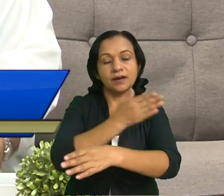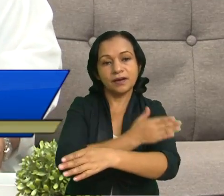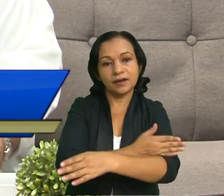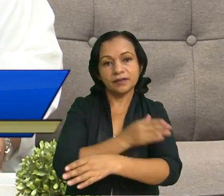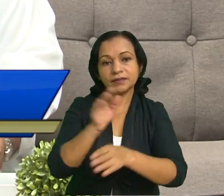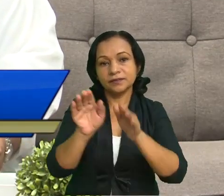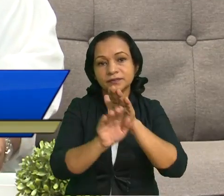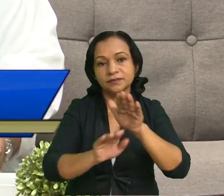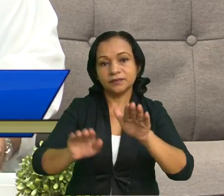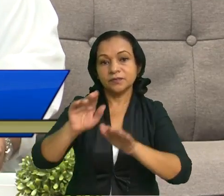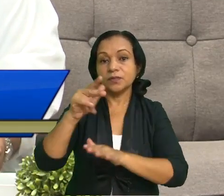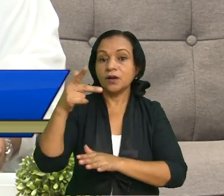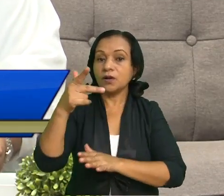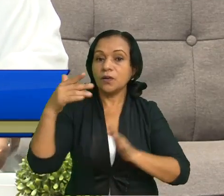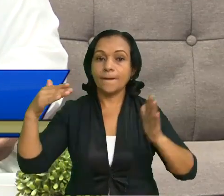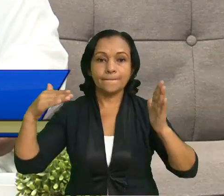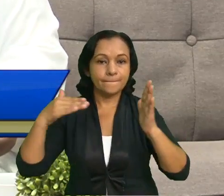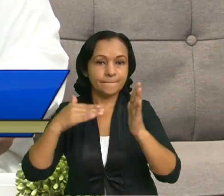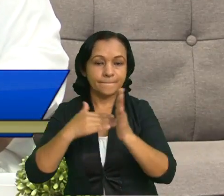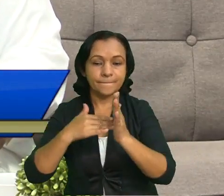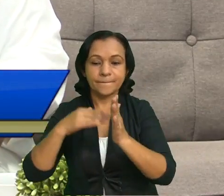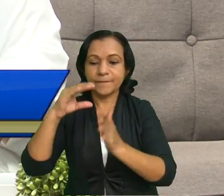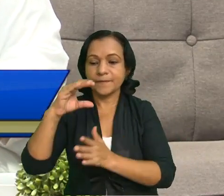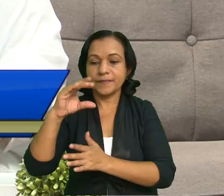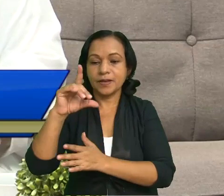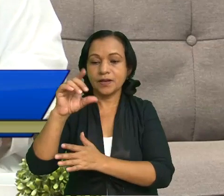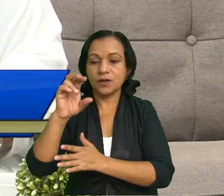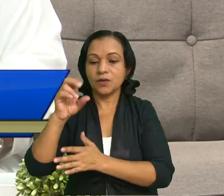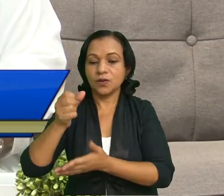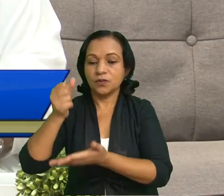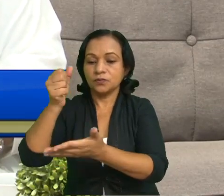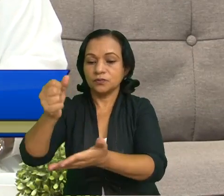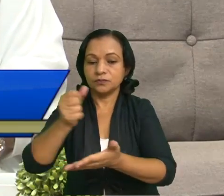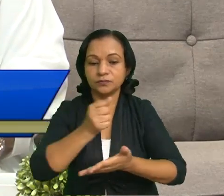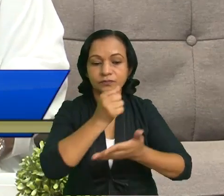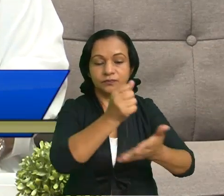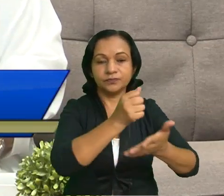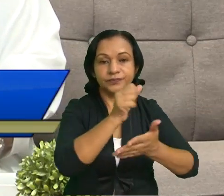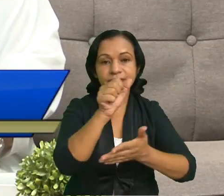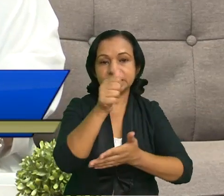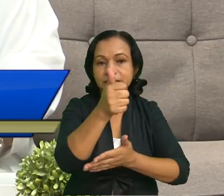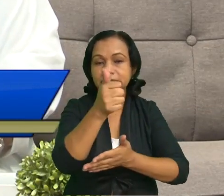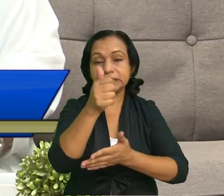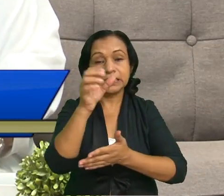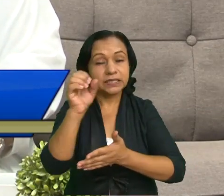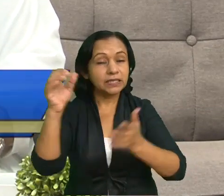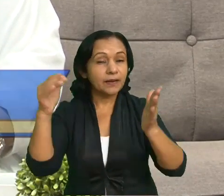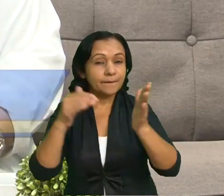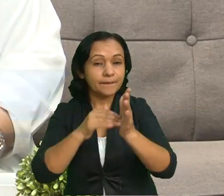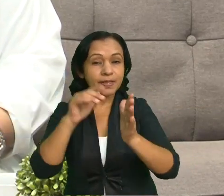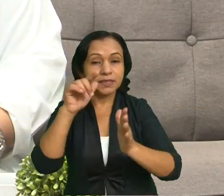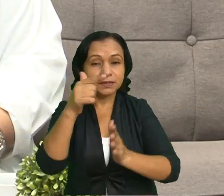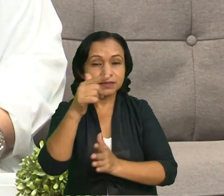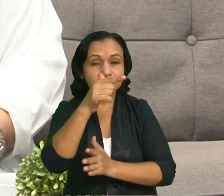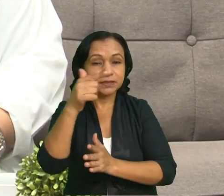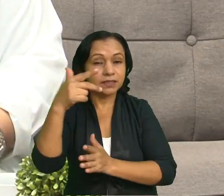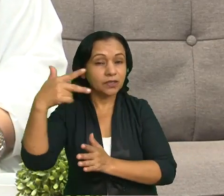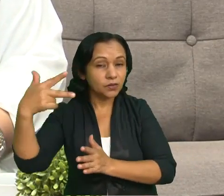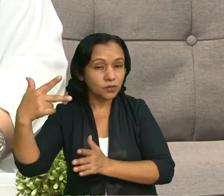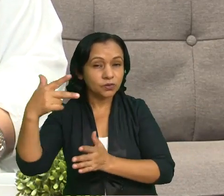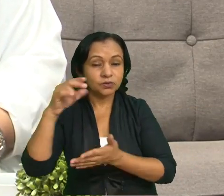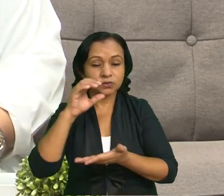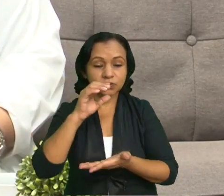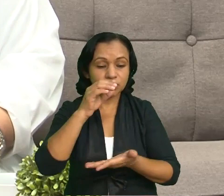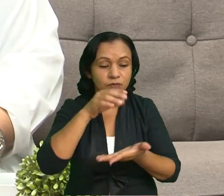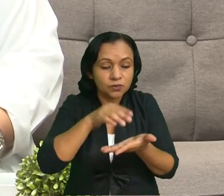más de 8 mil kilos de cloro y actualmente ya hemos entregado 60 mil 798 kilos de cloro